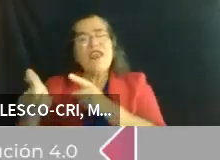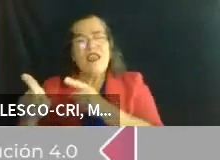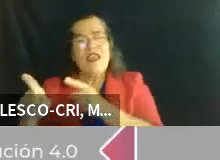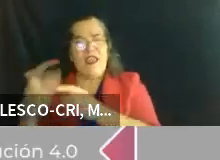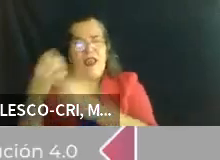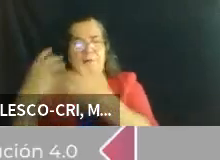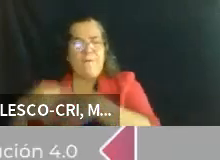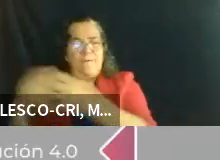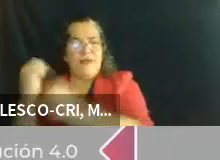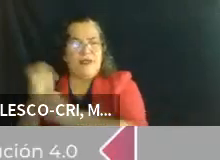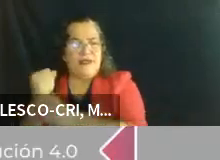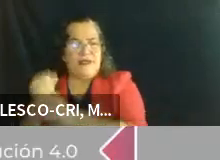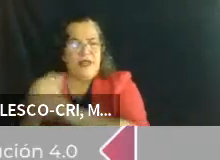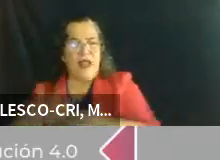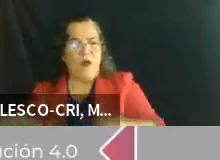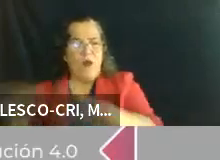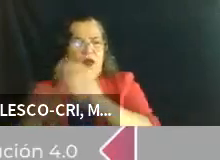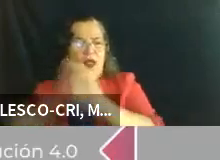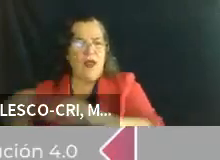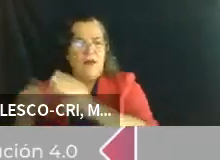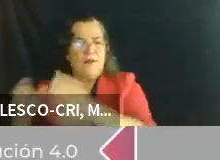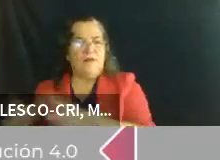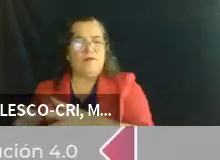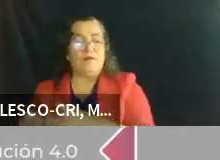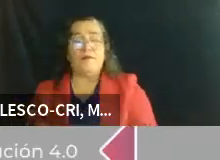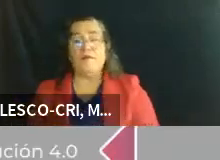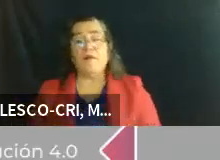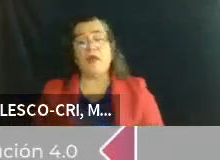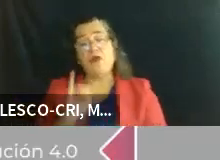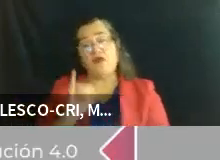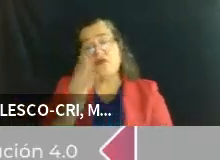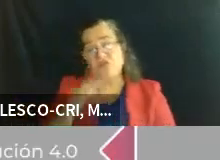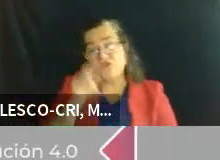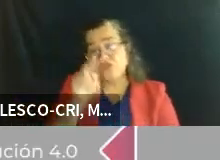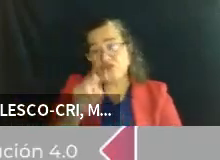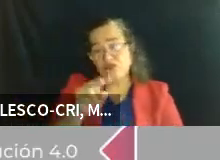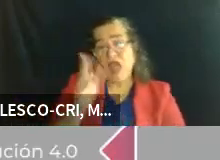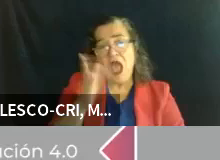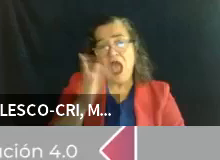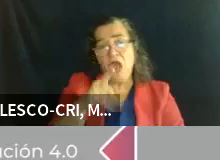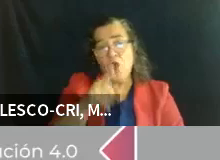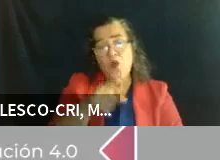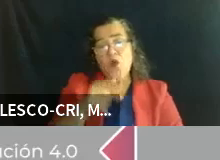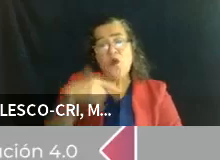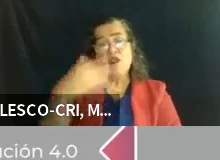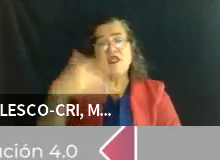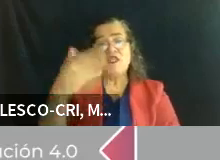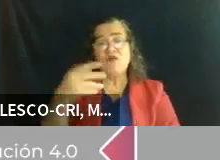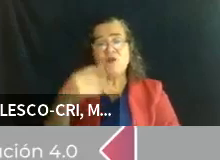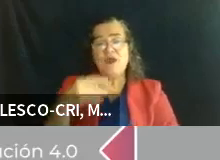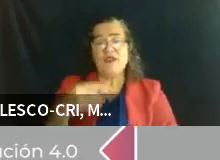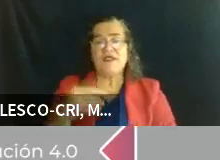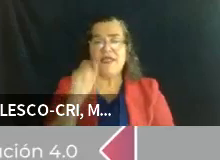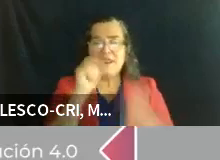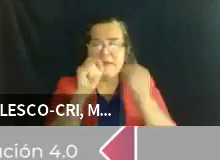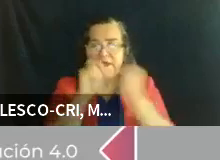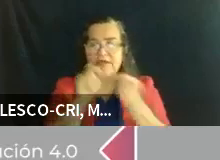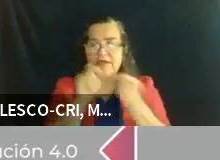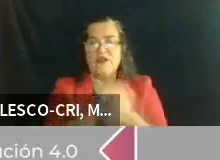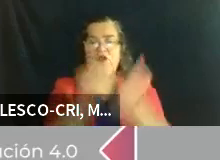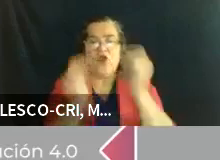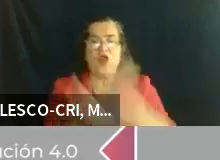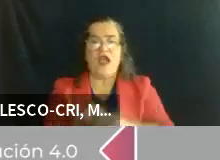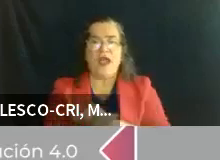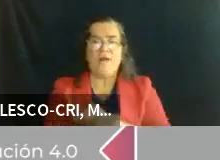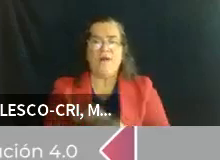Dicho esto, me voy a detener rápidamente en algunos de ellos para posicionarme luego específicamente en el cambio del